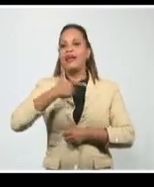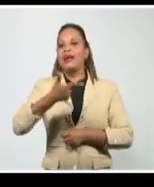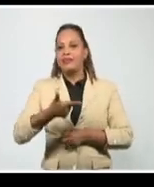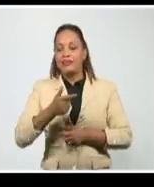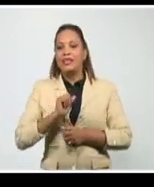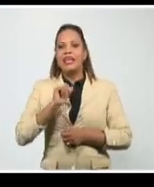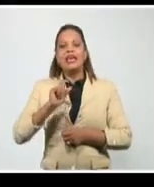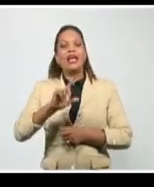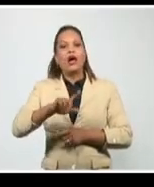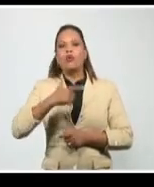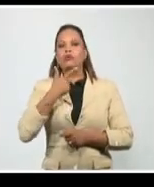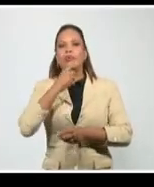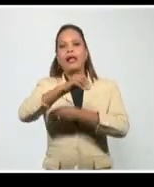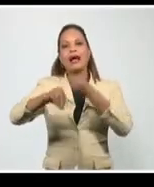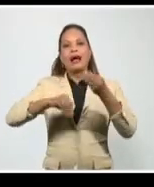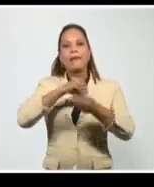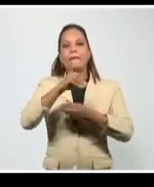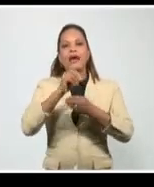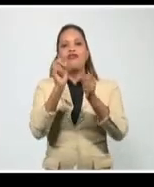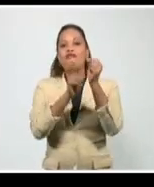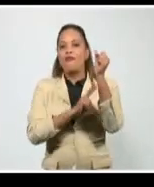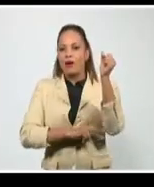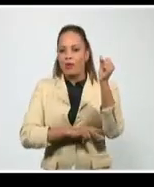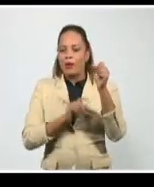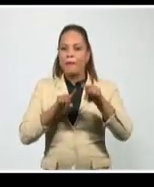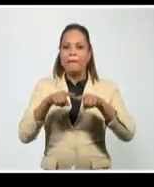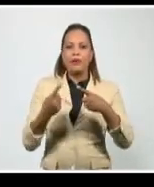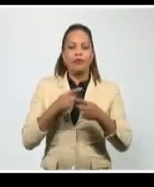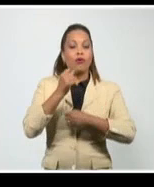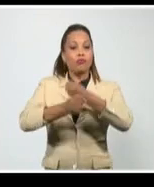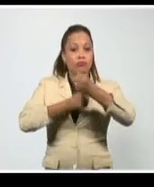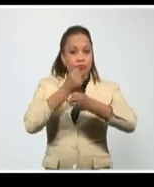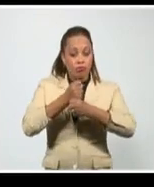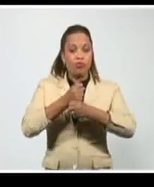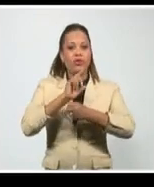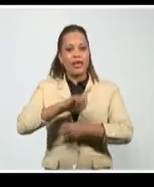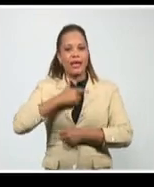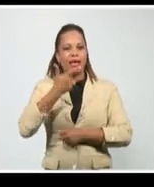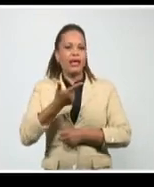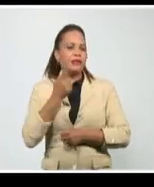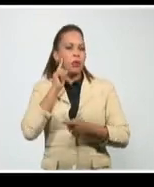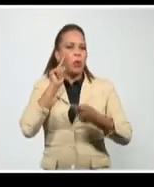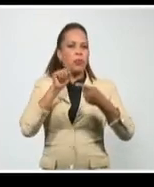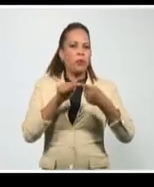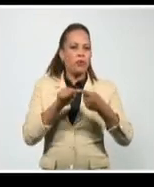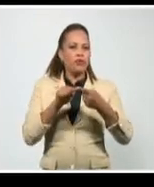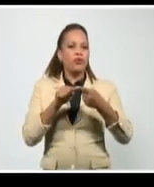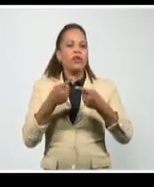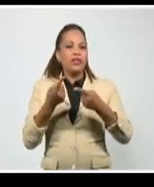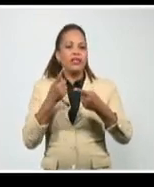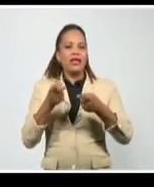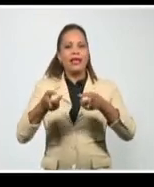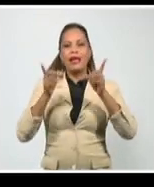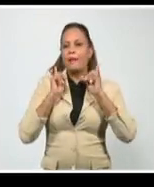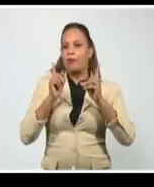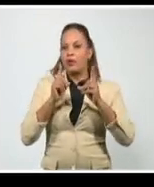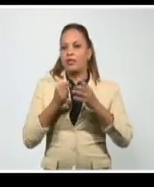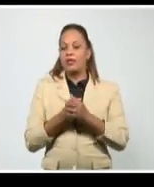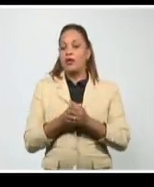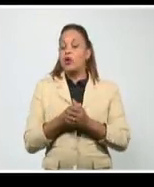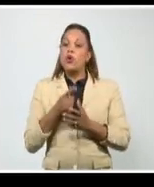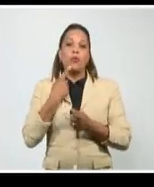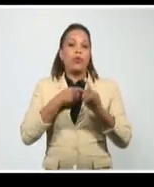poder cambiar los valores. Lo malo es cuando tú utilizas esa arte con propósito de subversión, con propósito de influir en la gente, cuando tú te